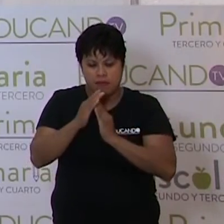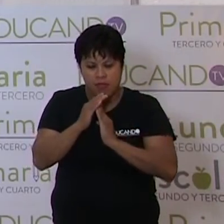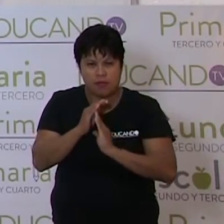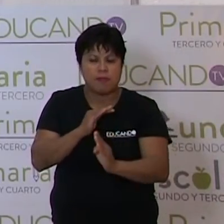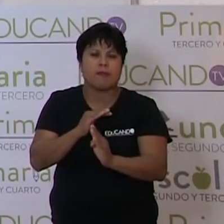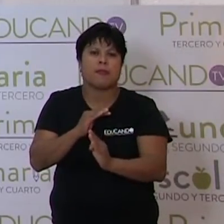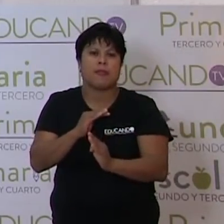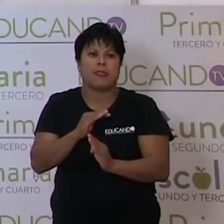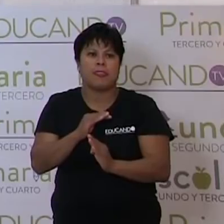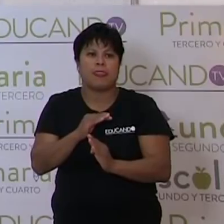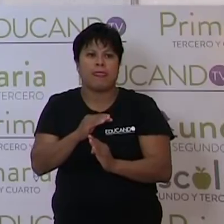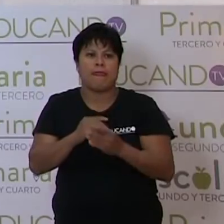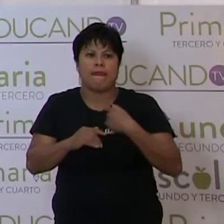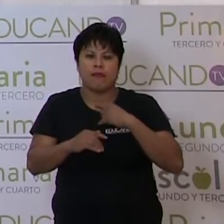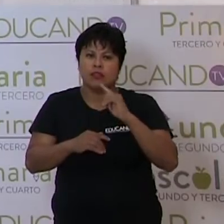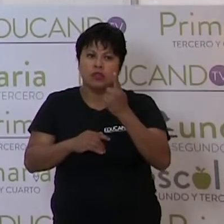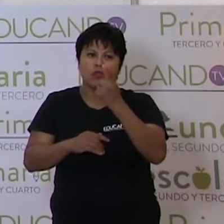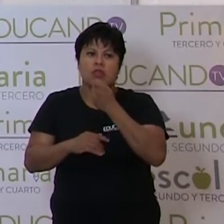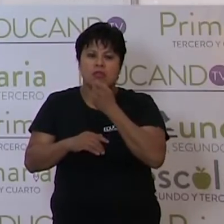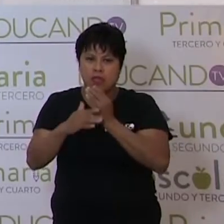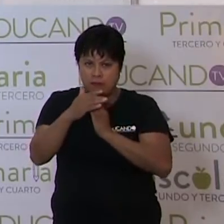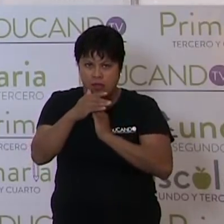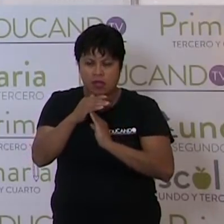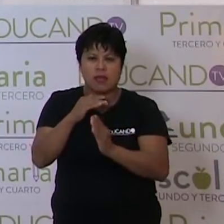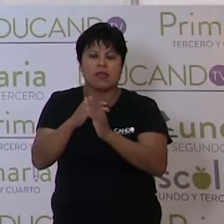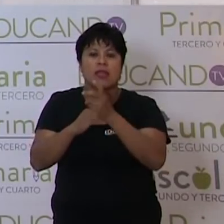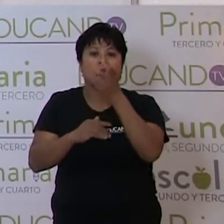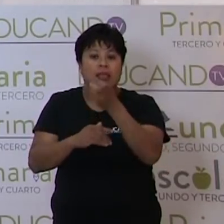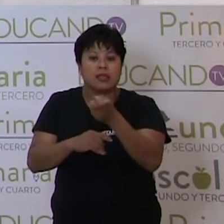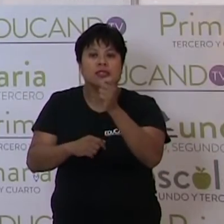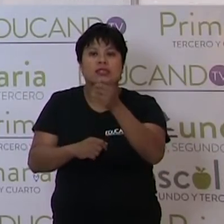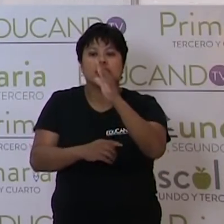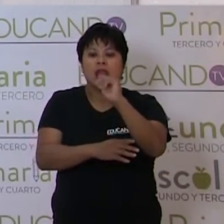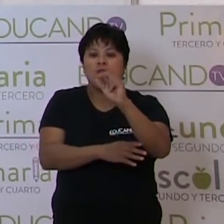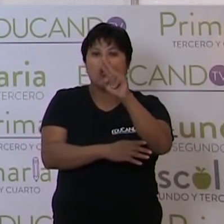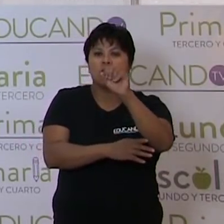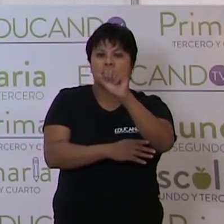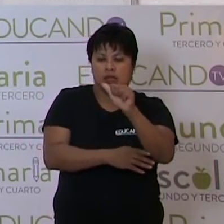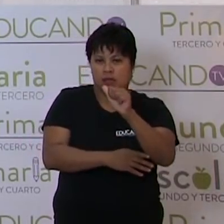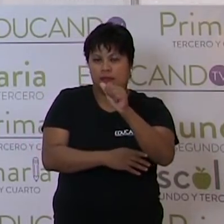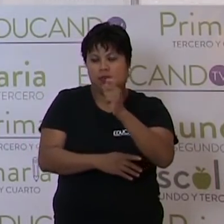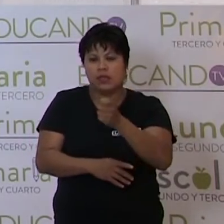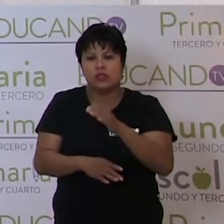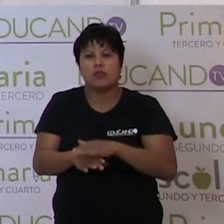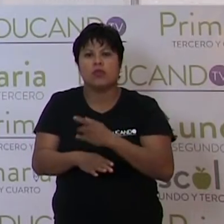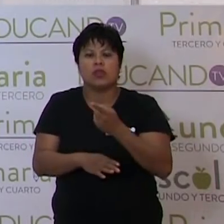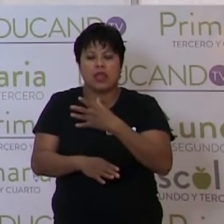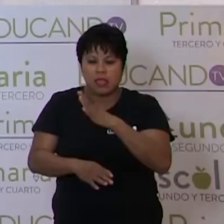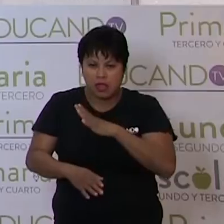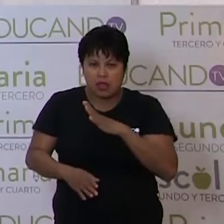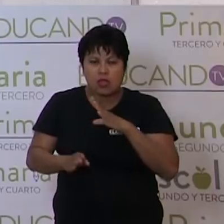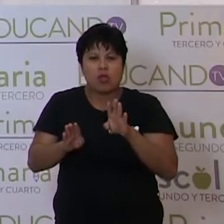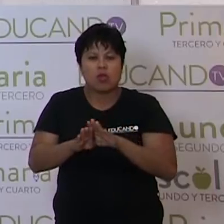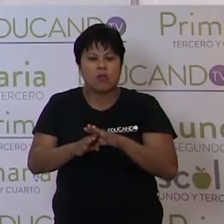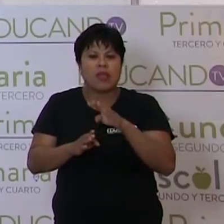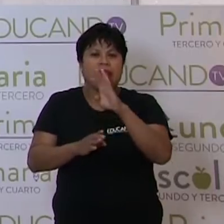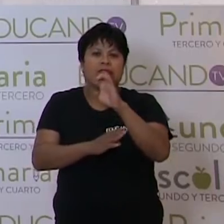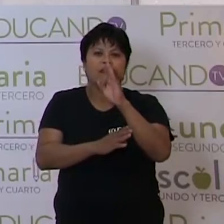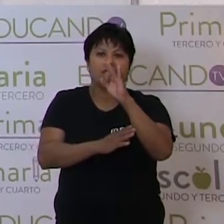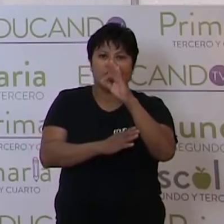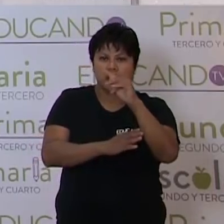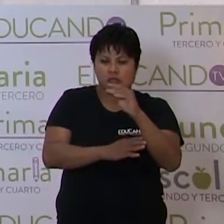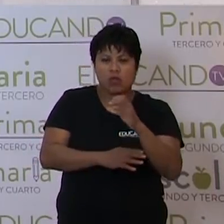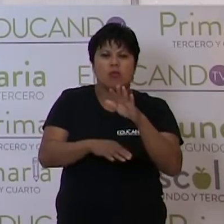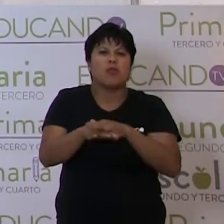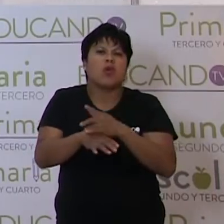migrante. Soy una niña migrante, esa es la causa por la que ella ha tenido la consecuencia, el efecto